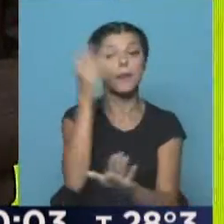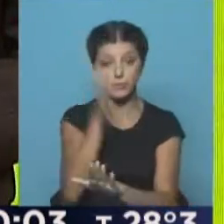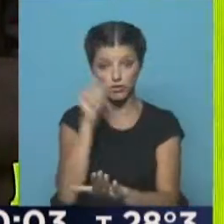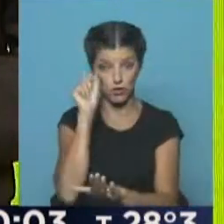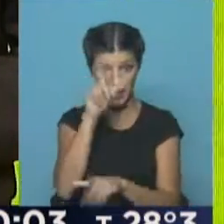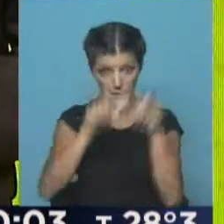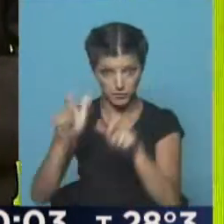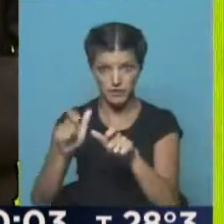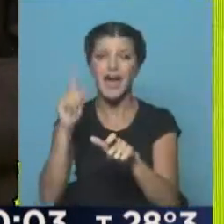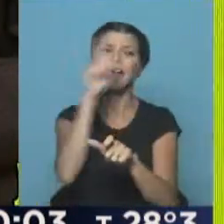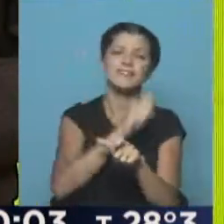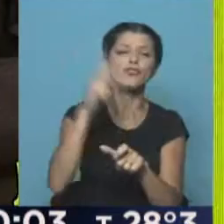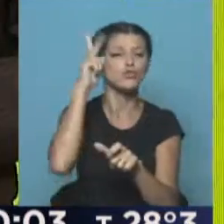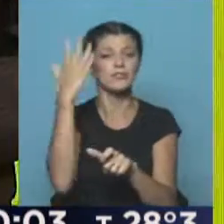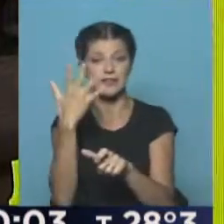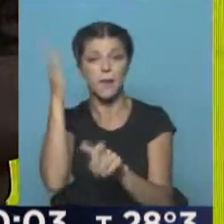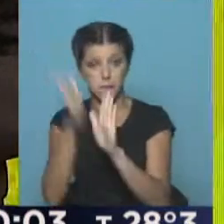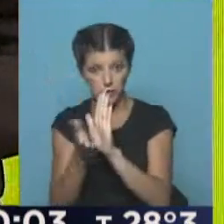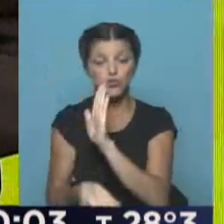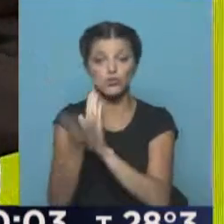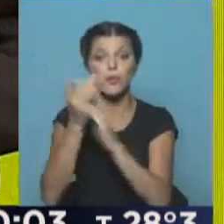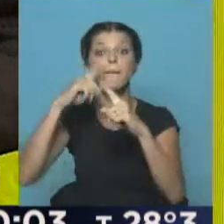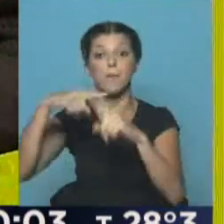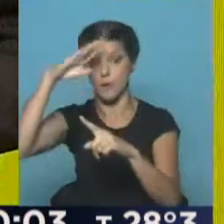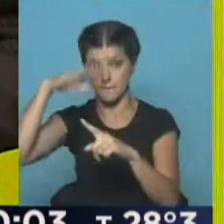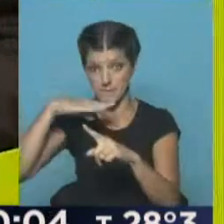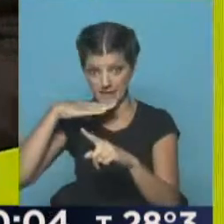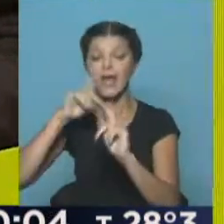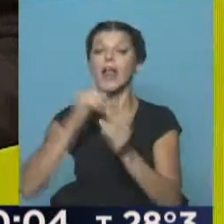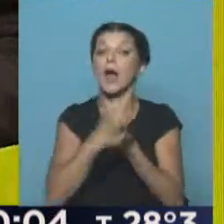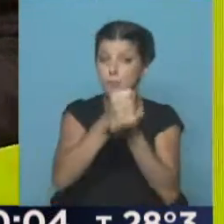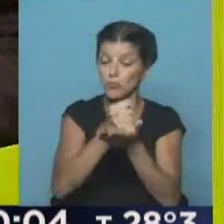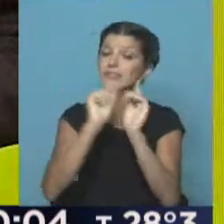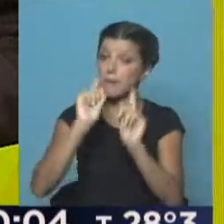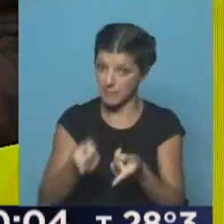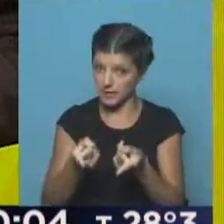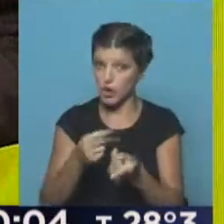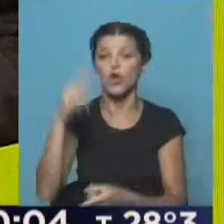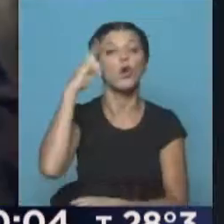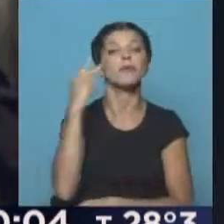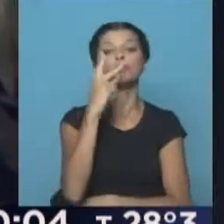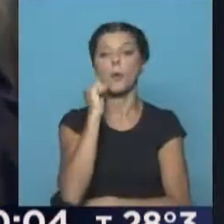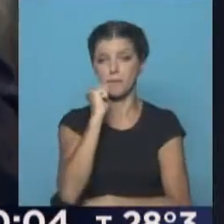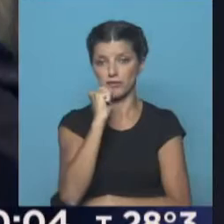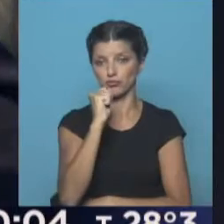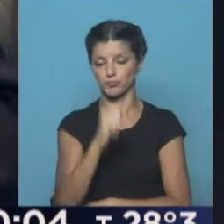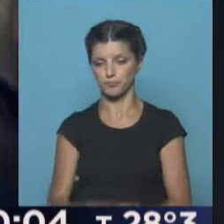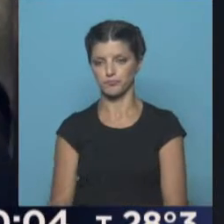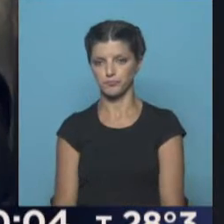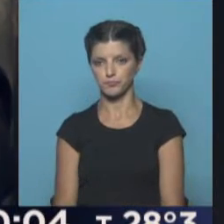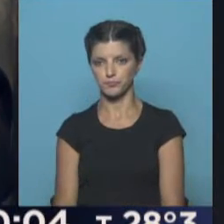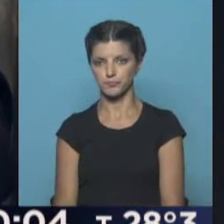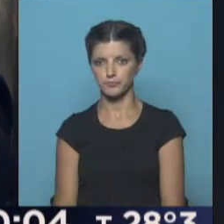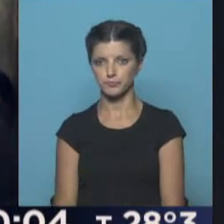menos de 183 pesos de aumento por mes la tarifa social también sube se eleva a 92 pesos los 80